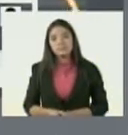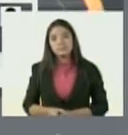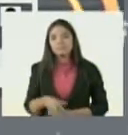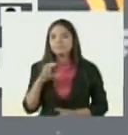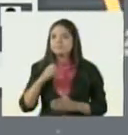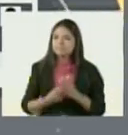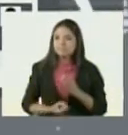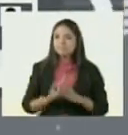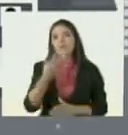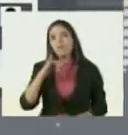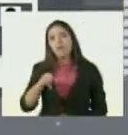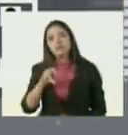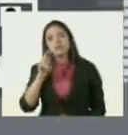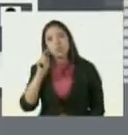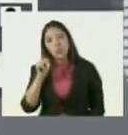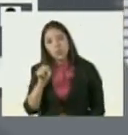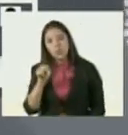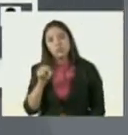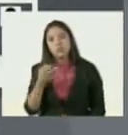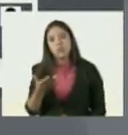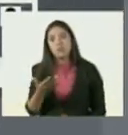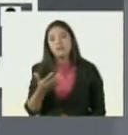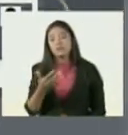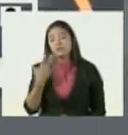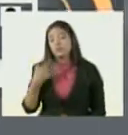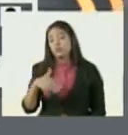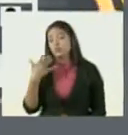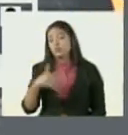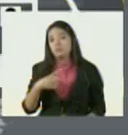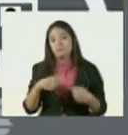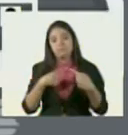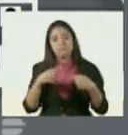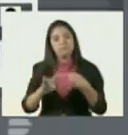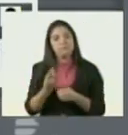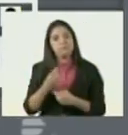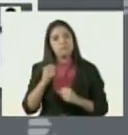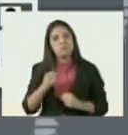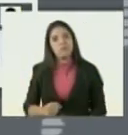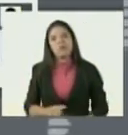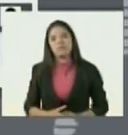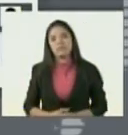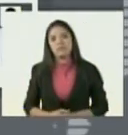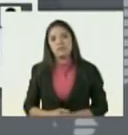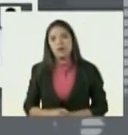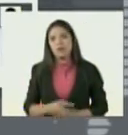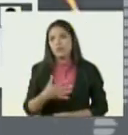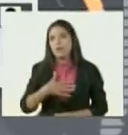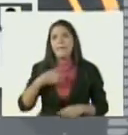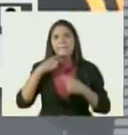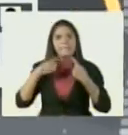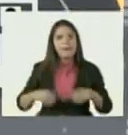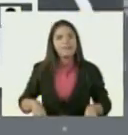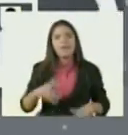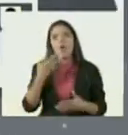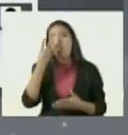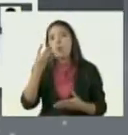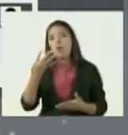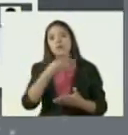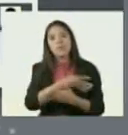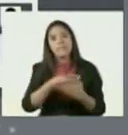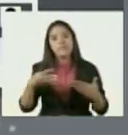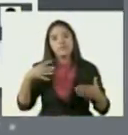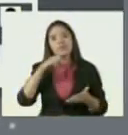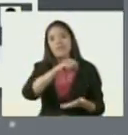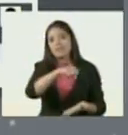de mayo y junio, entre otros daños colaterales, nos hicieron perder 4 millones de